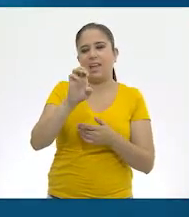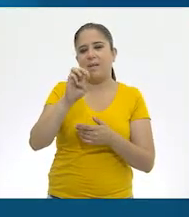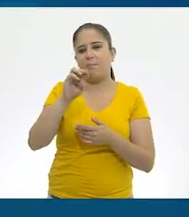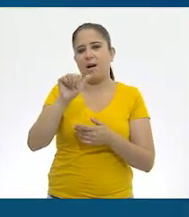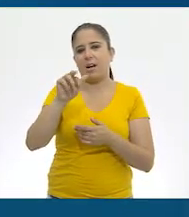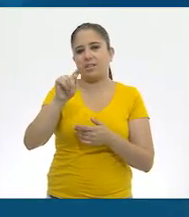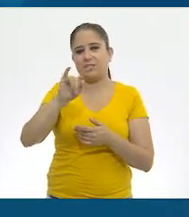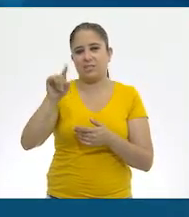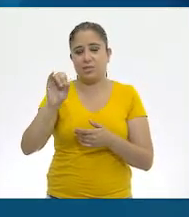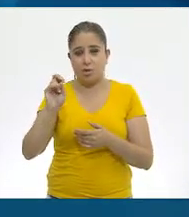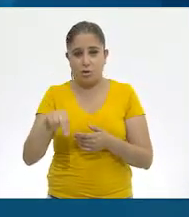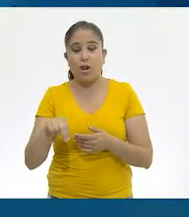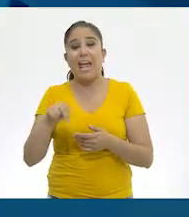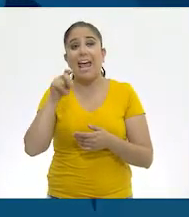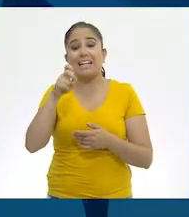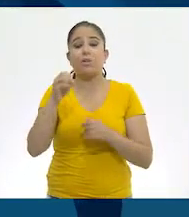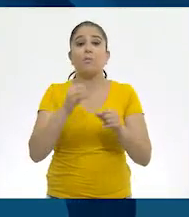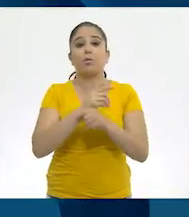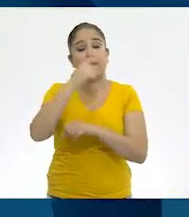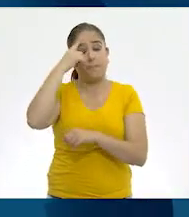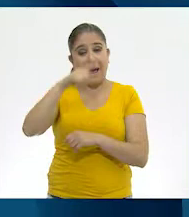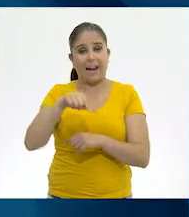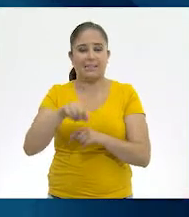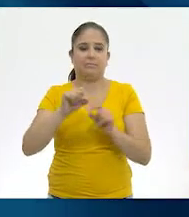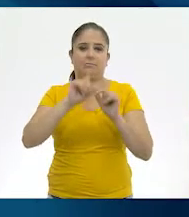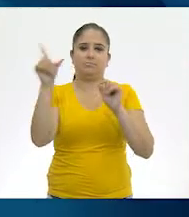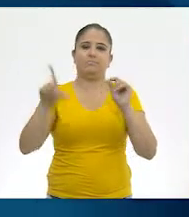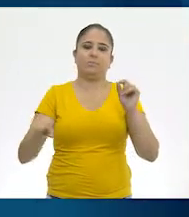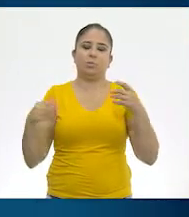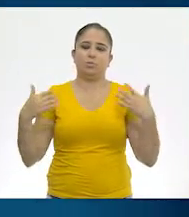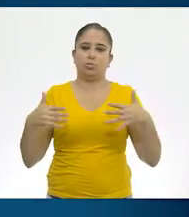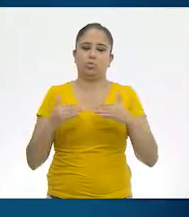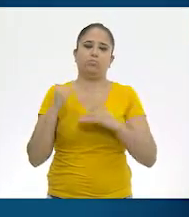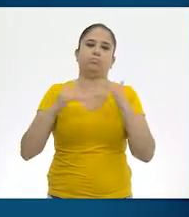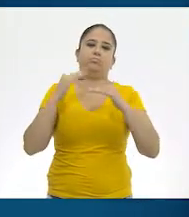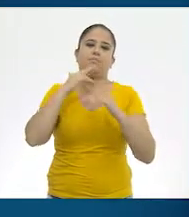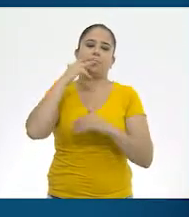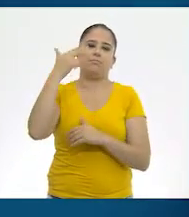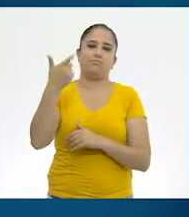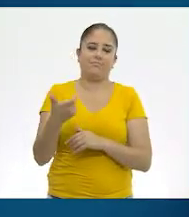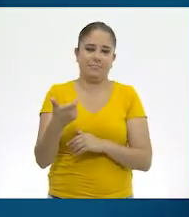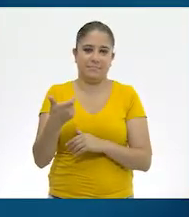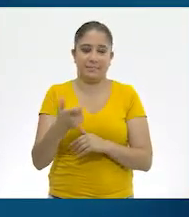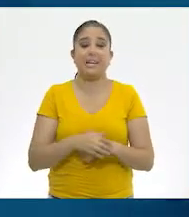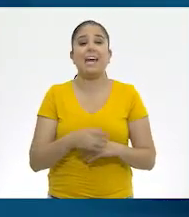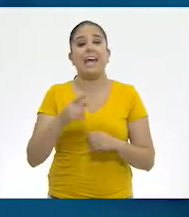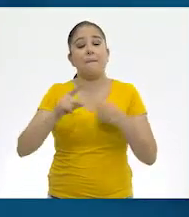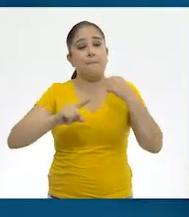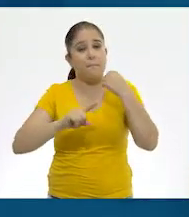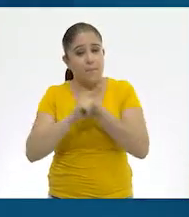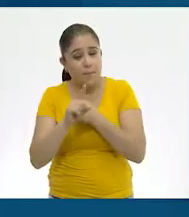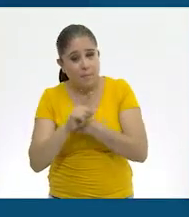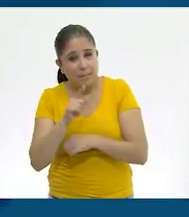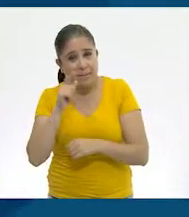Esta generó una gran oportunidad para la nación. Ok. Entonces el problema es...